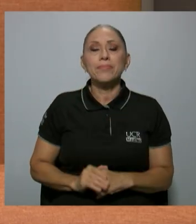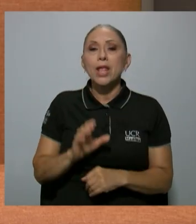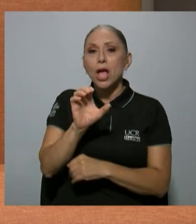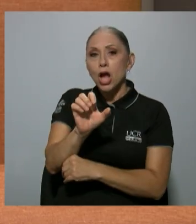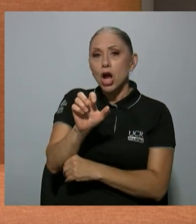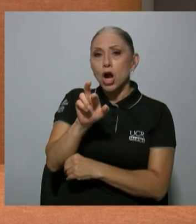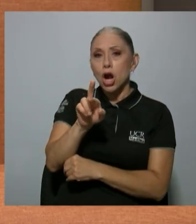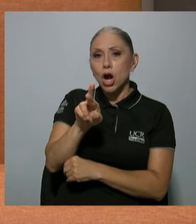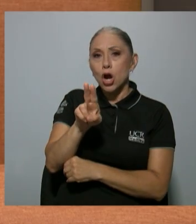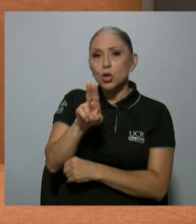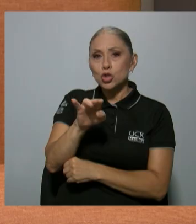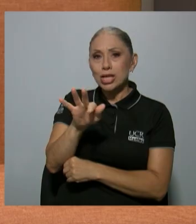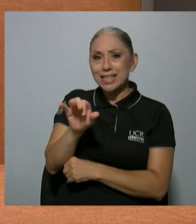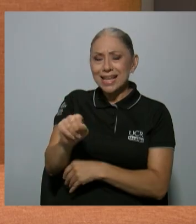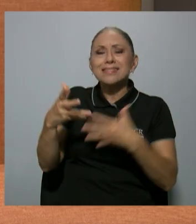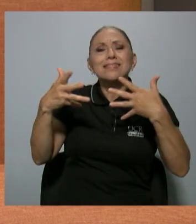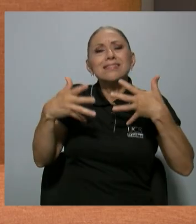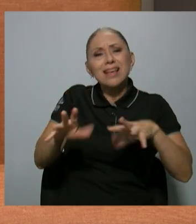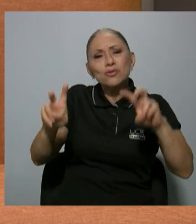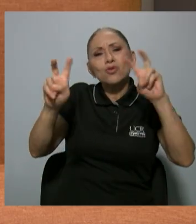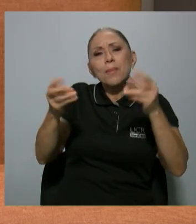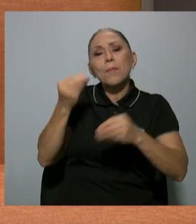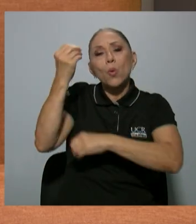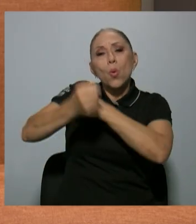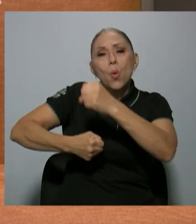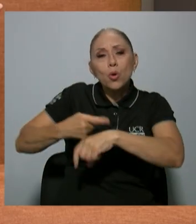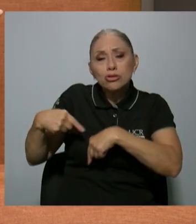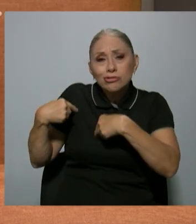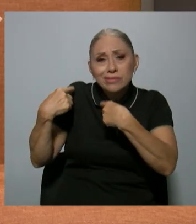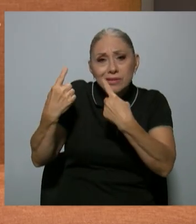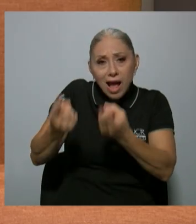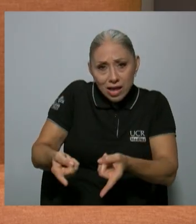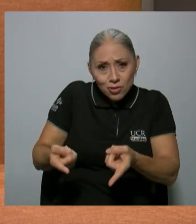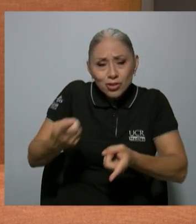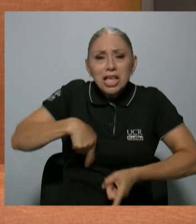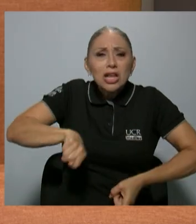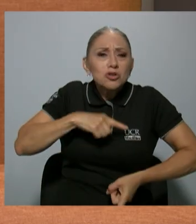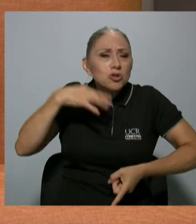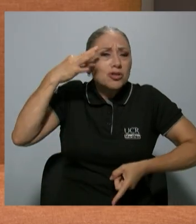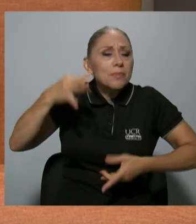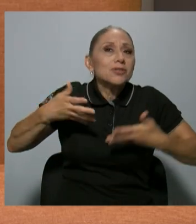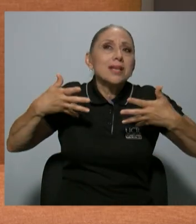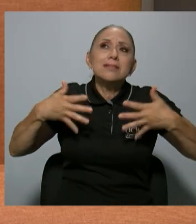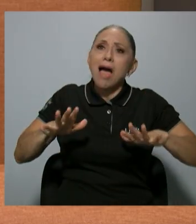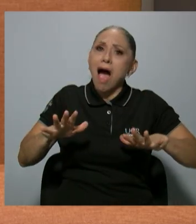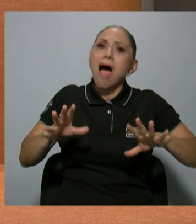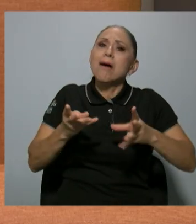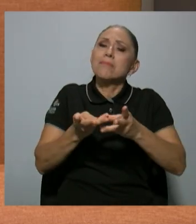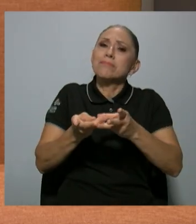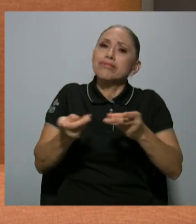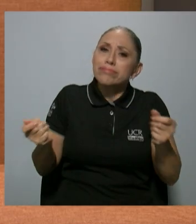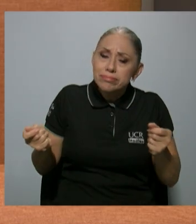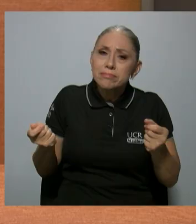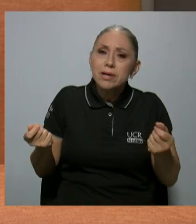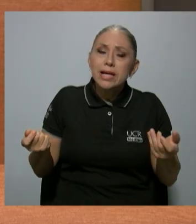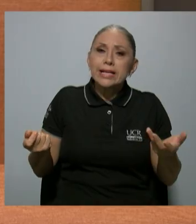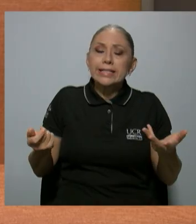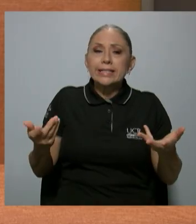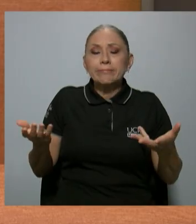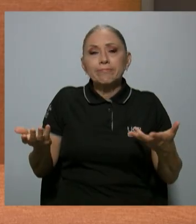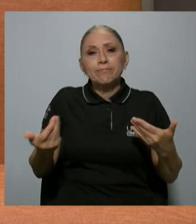es un tema que lleva ya bastantes años que habíamos dado pues por superado de alguna manera. Tiene, de